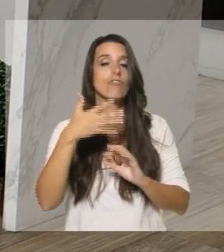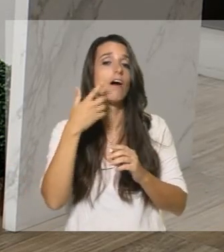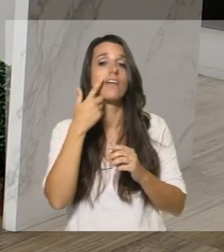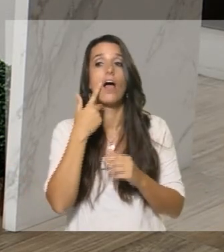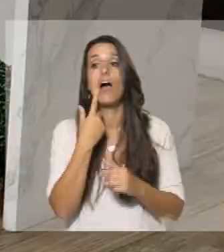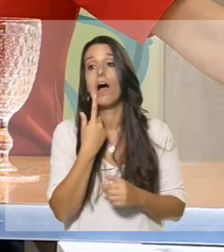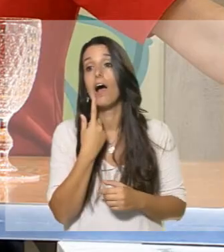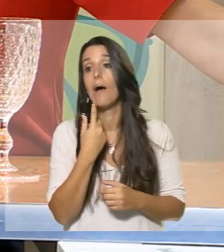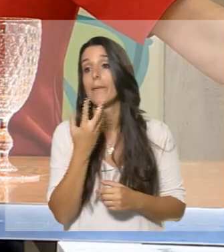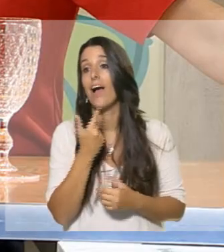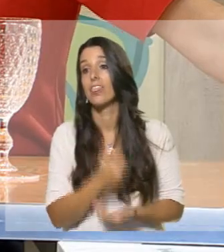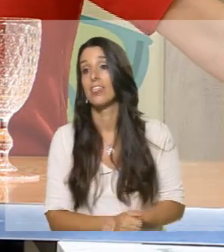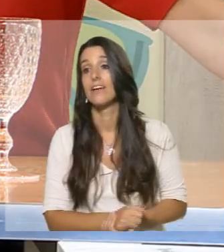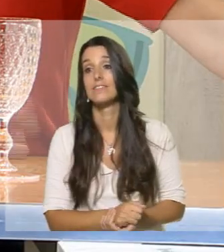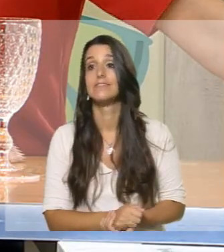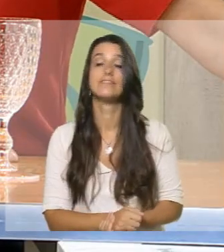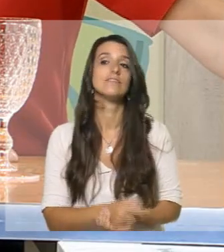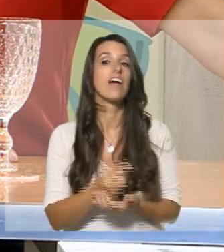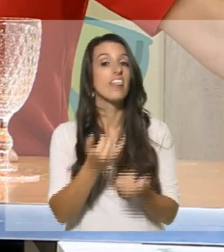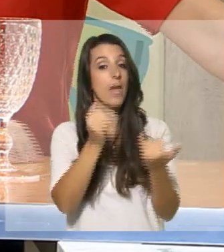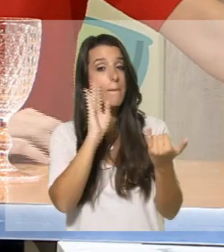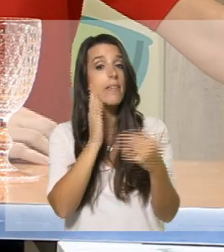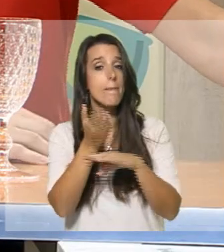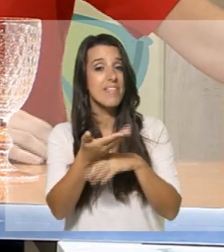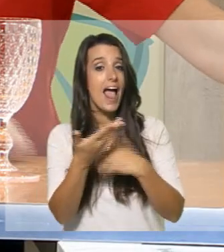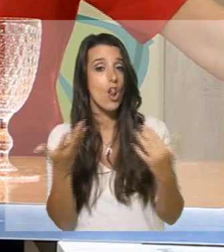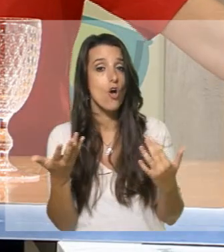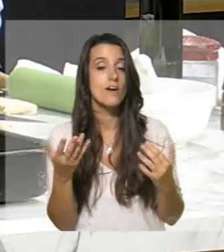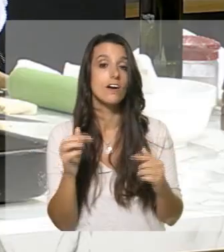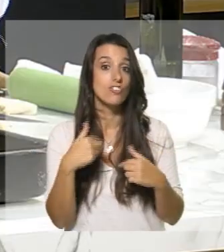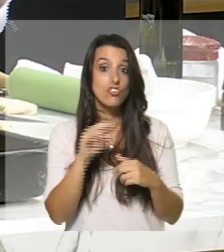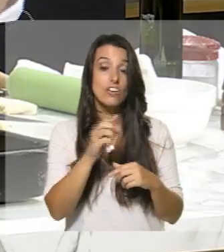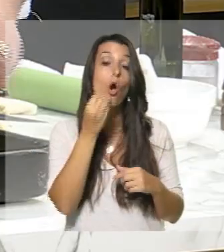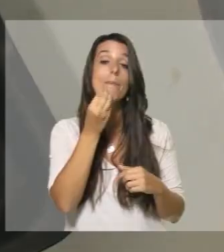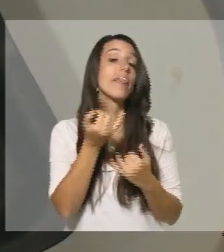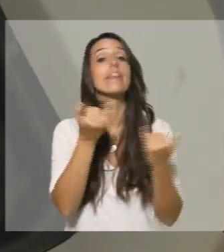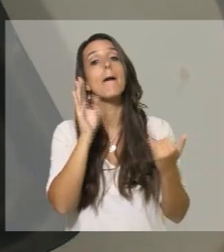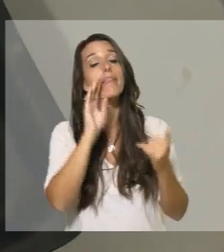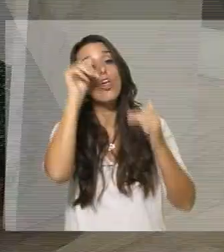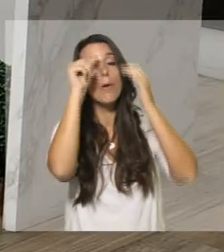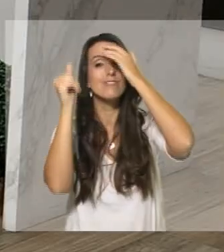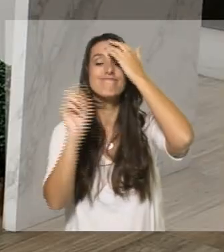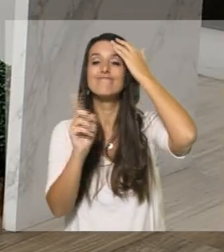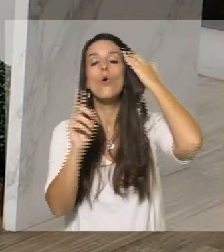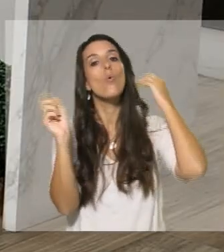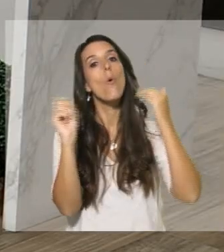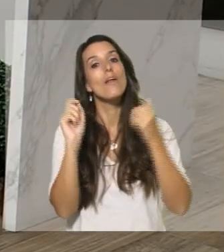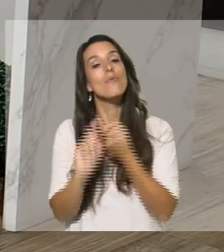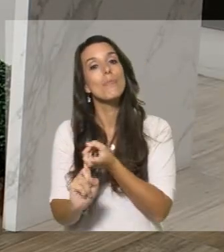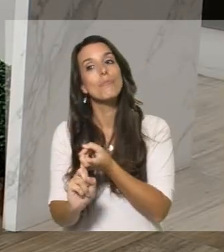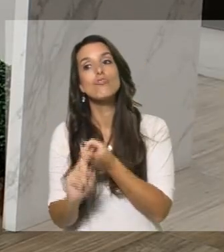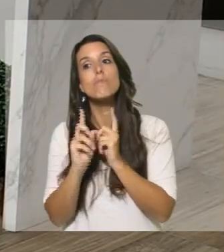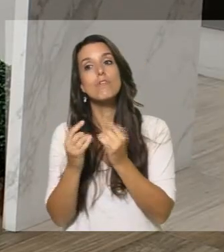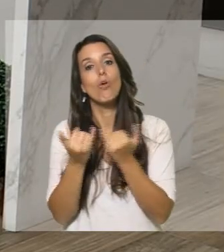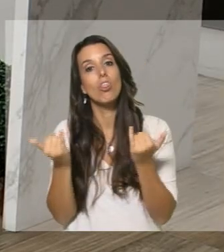boca. ¿Vos pediste algún menú para el Día de la Madre? No, no pedí. No pedís. No. No, ¿vos sabés qué van a comer? No sé todavía, porque como es el cumpleaños de Gerardo también ese mismo día.